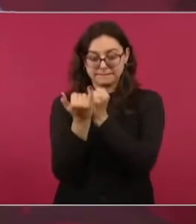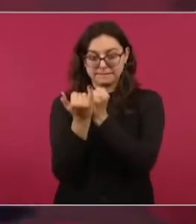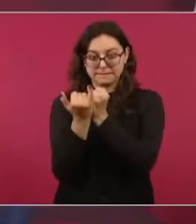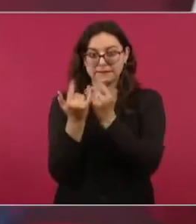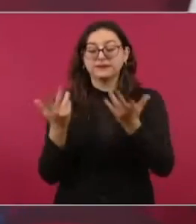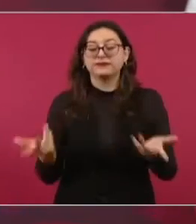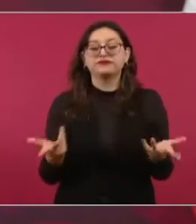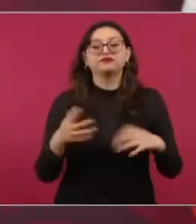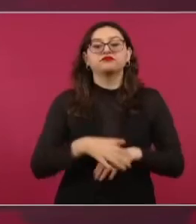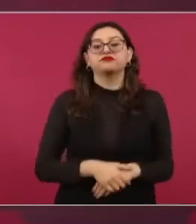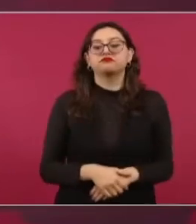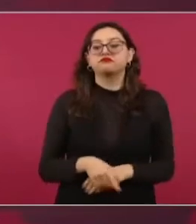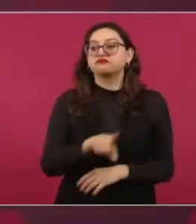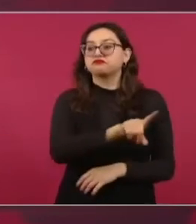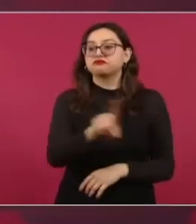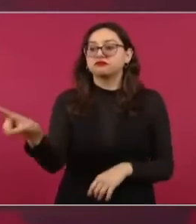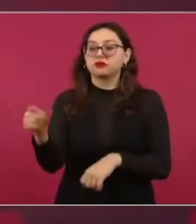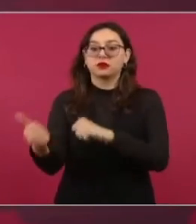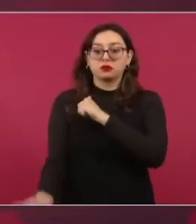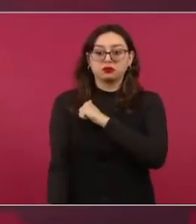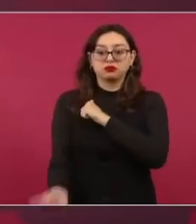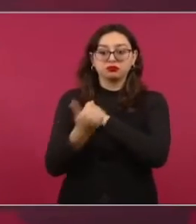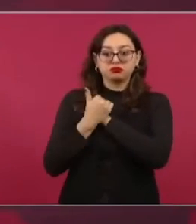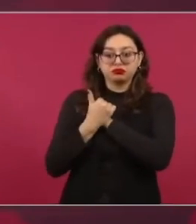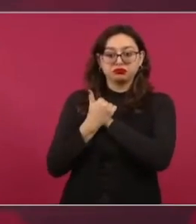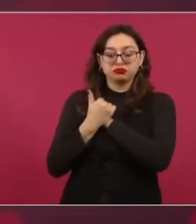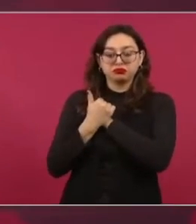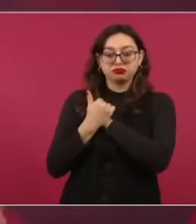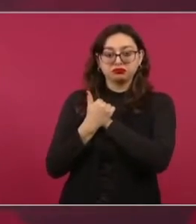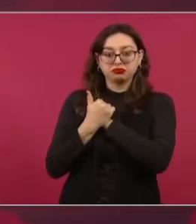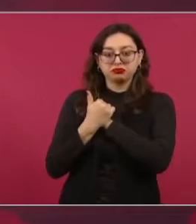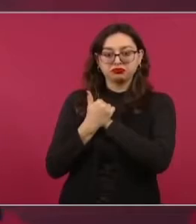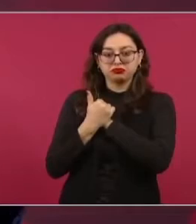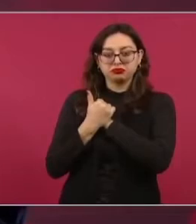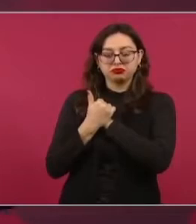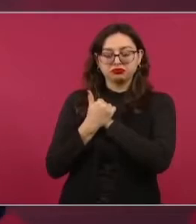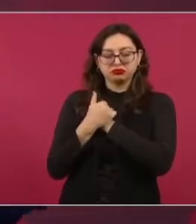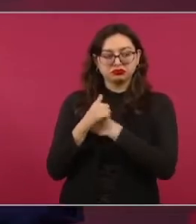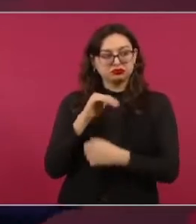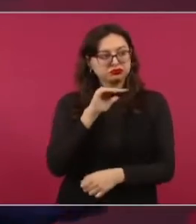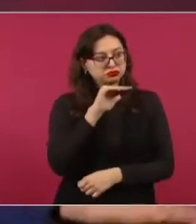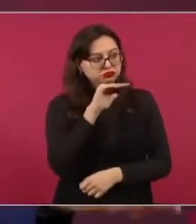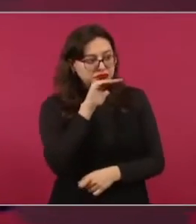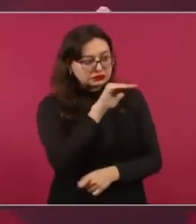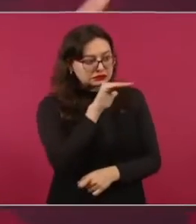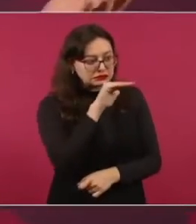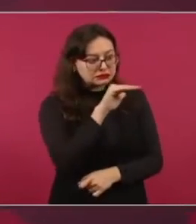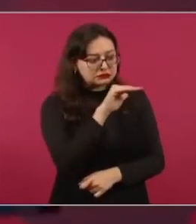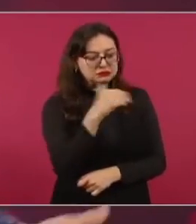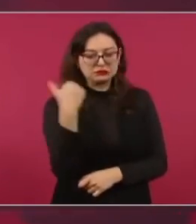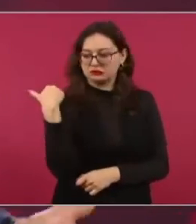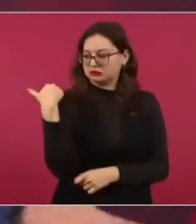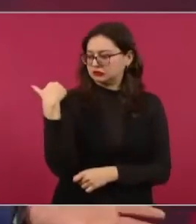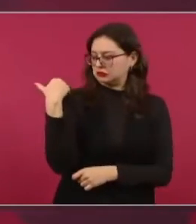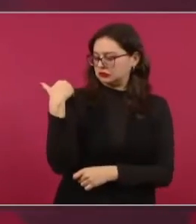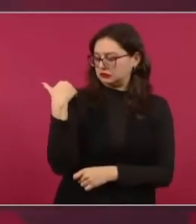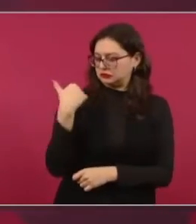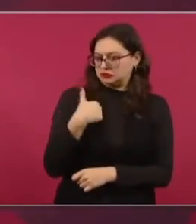Superior de Justicia. Me llegan a ver para que